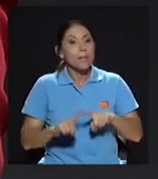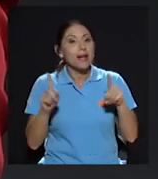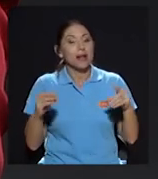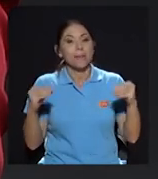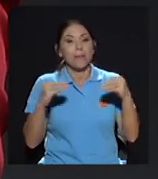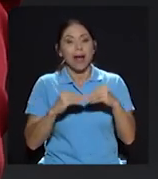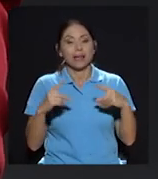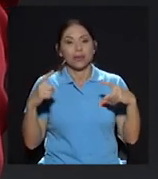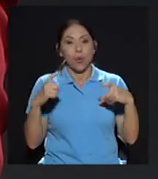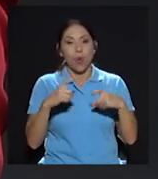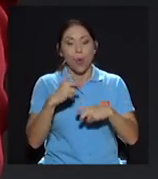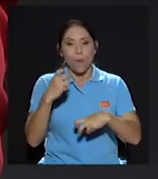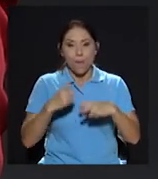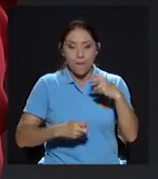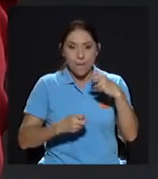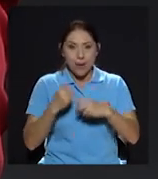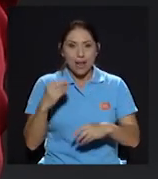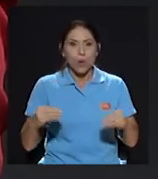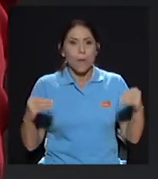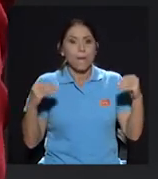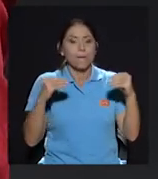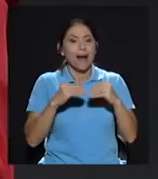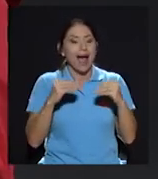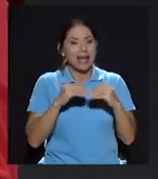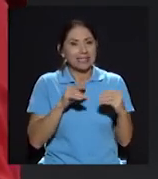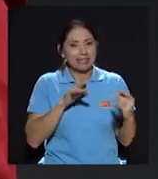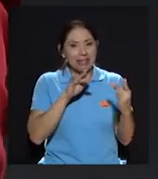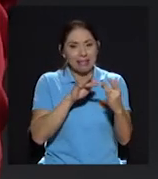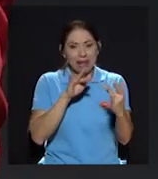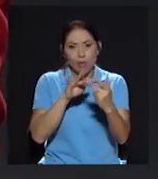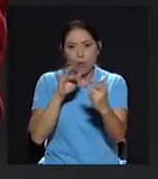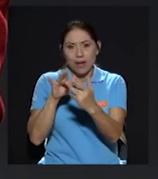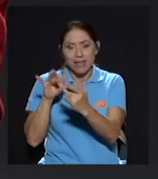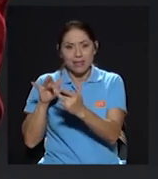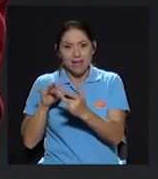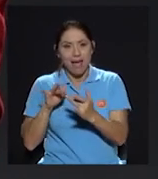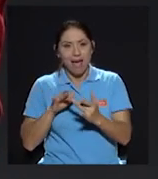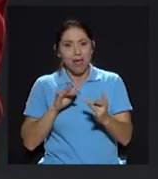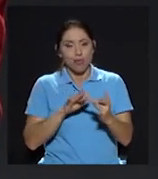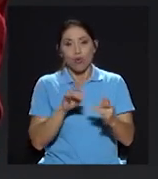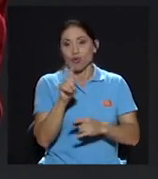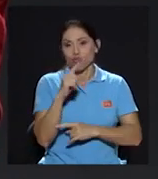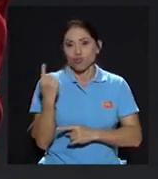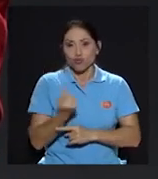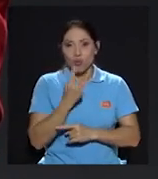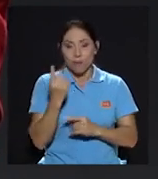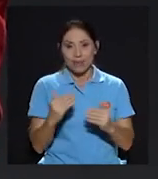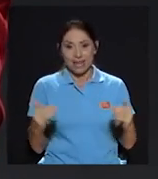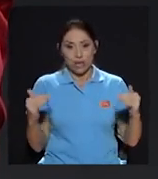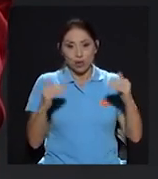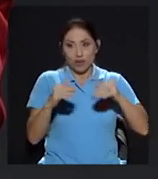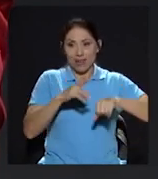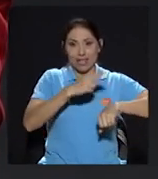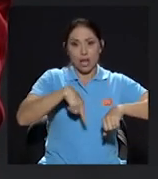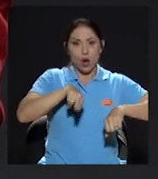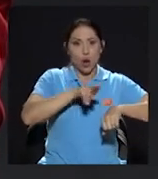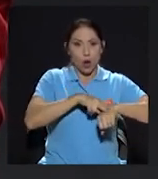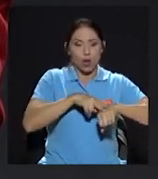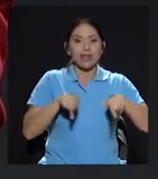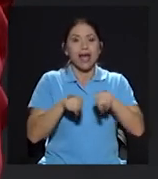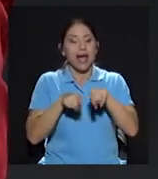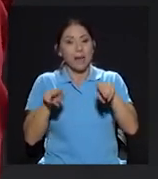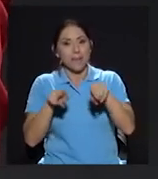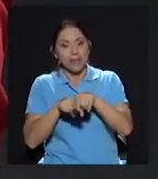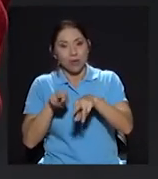complejo más inter con ente interconectado no sólo en el nivel de lo local sino en el nivel